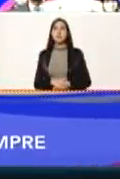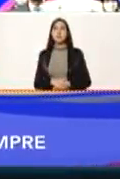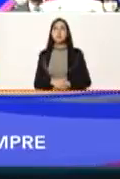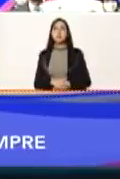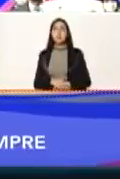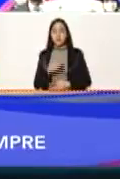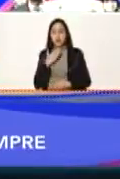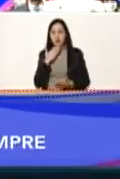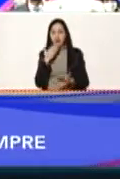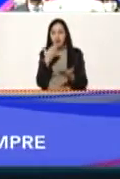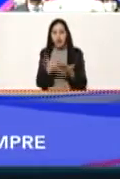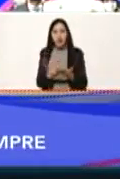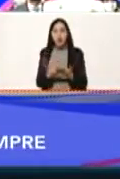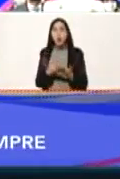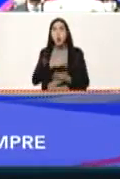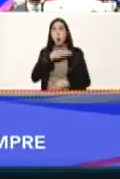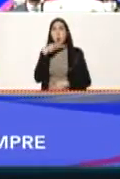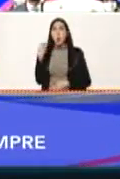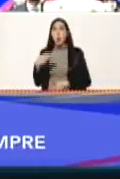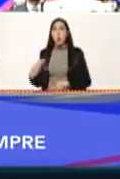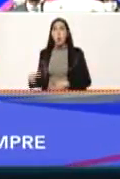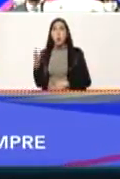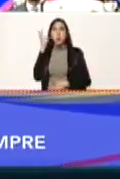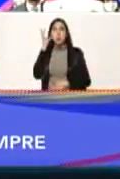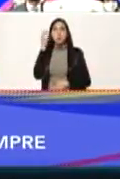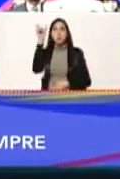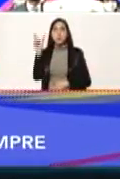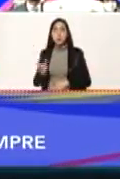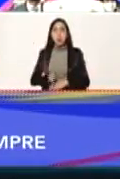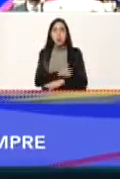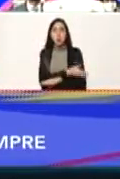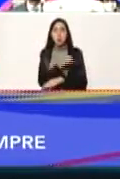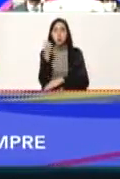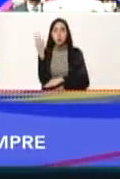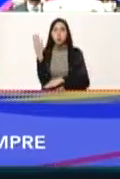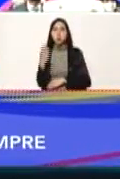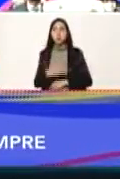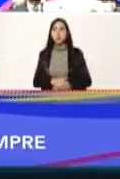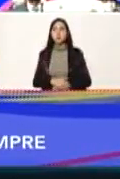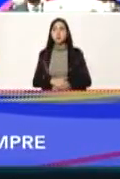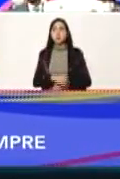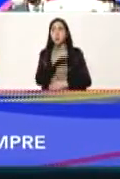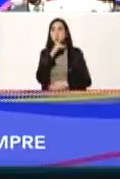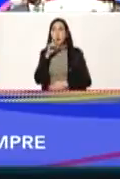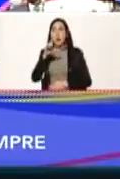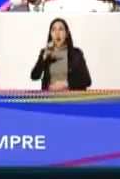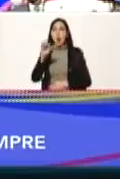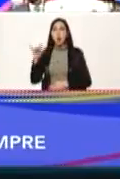Le agradezco a esta joven teniente, Laura Alejandra